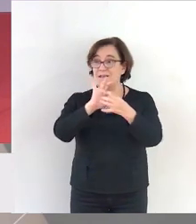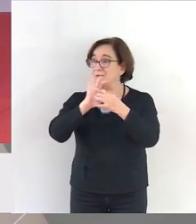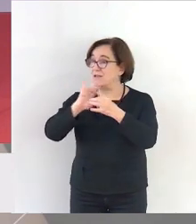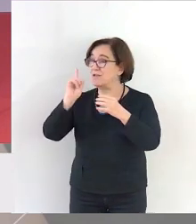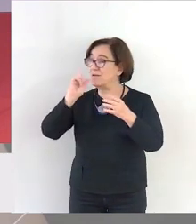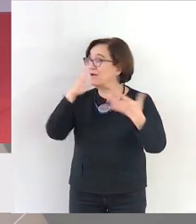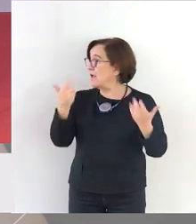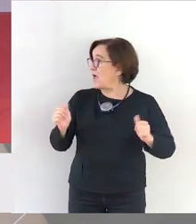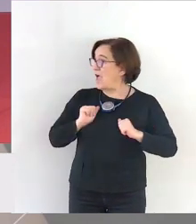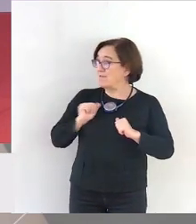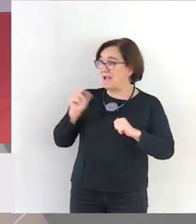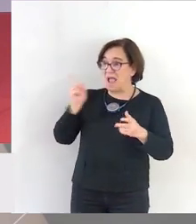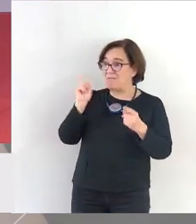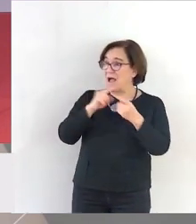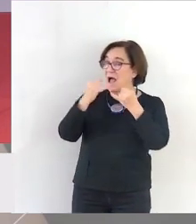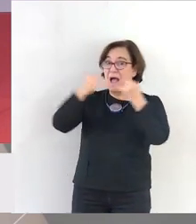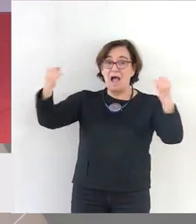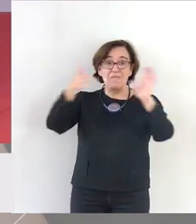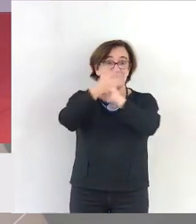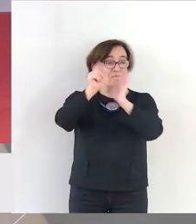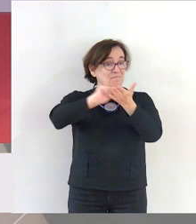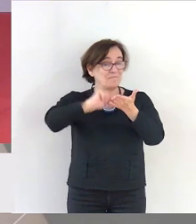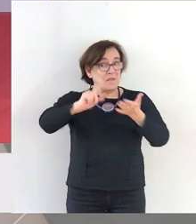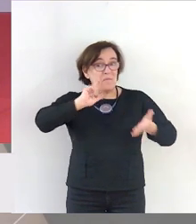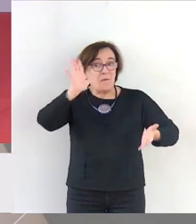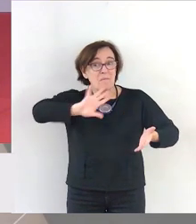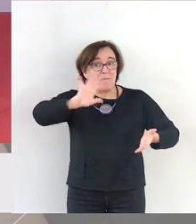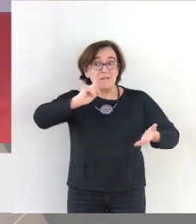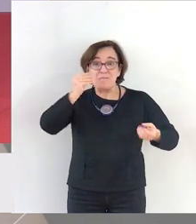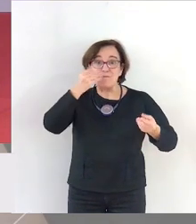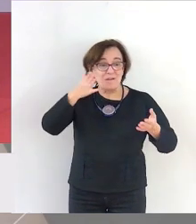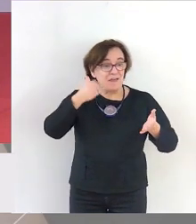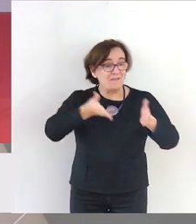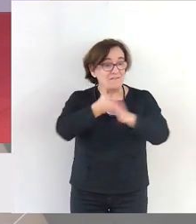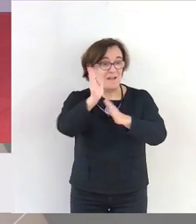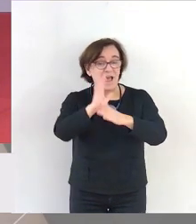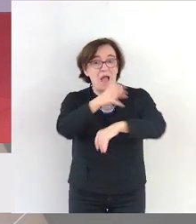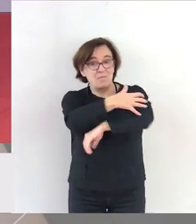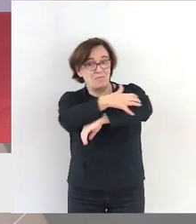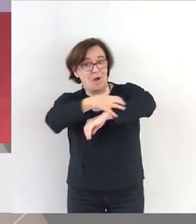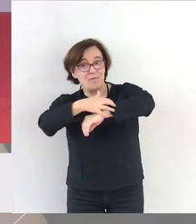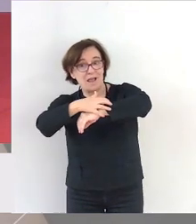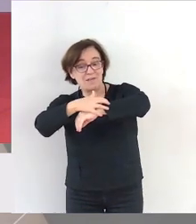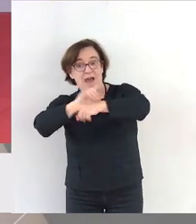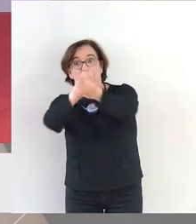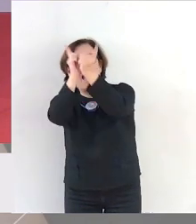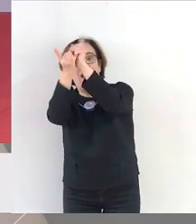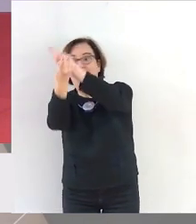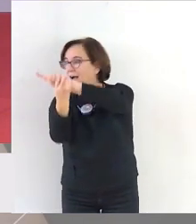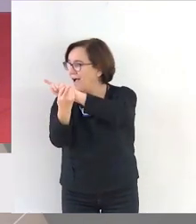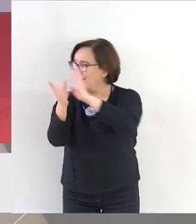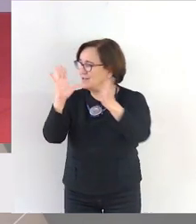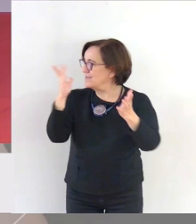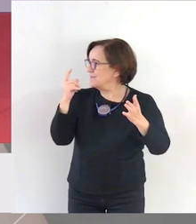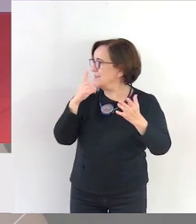esperaba y estaba aquí escrito pero me parece super Interesante como habéis ido hablando desde la pobreza energética hab había una cosa que